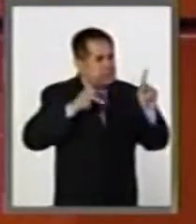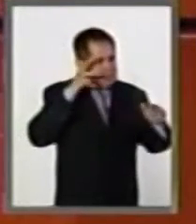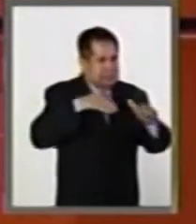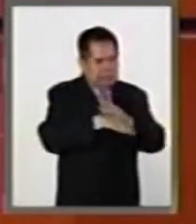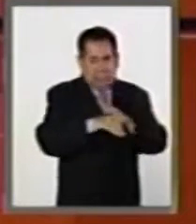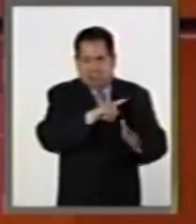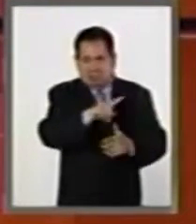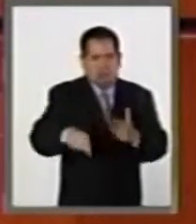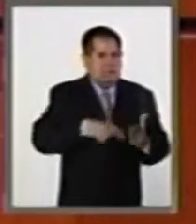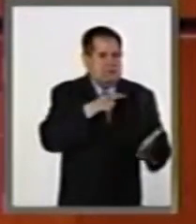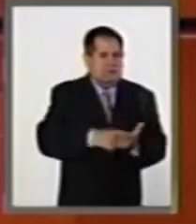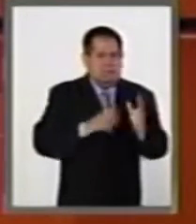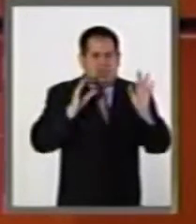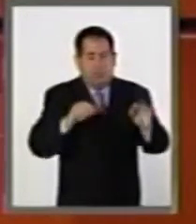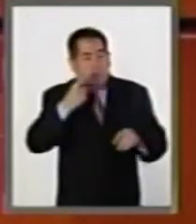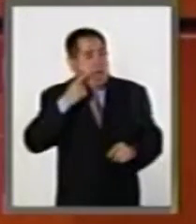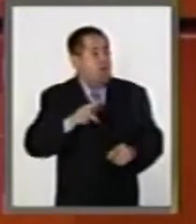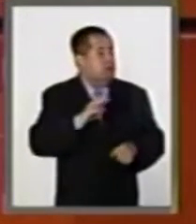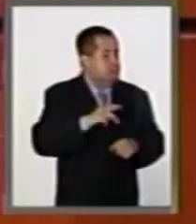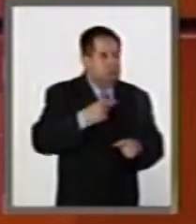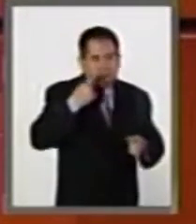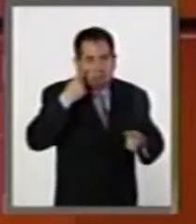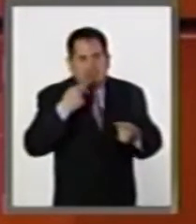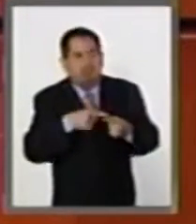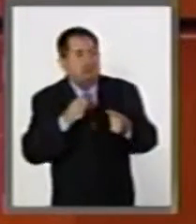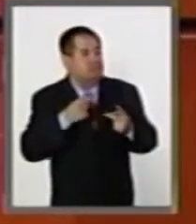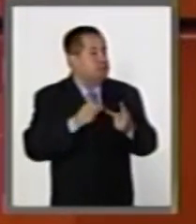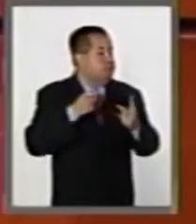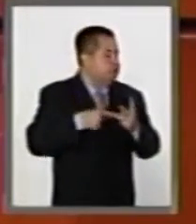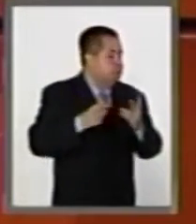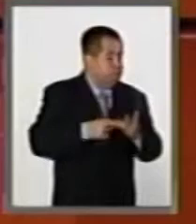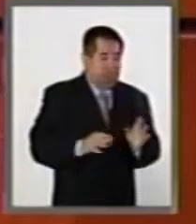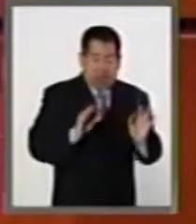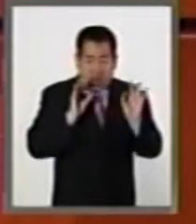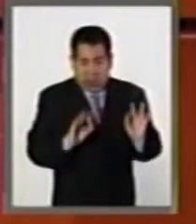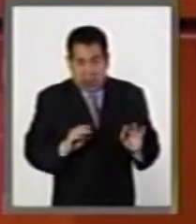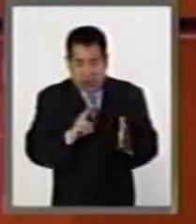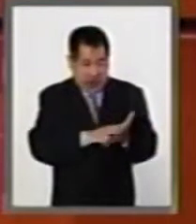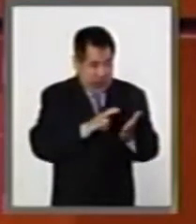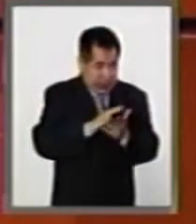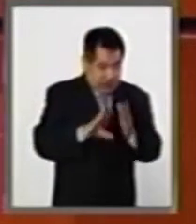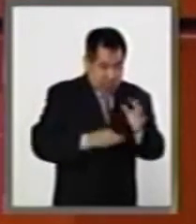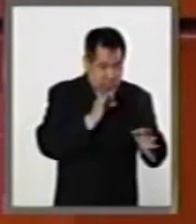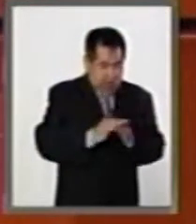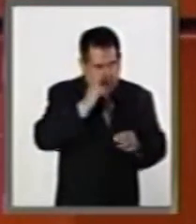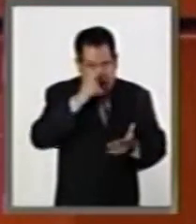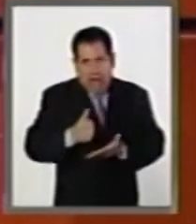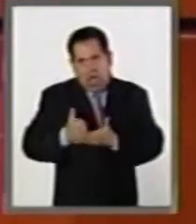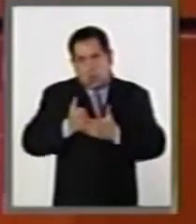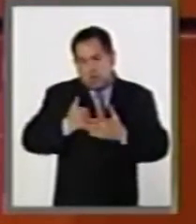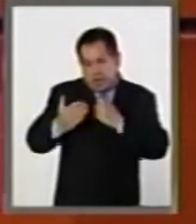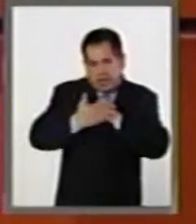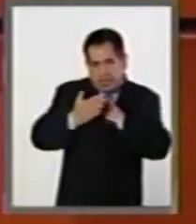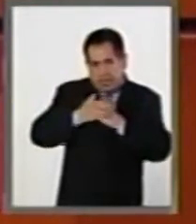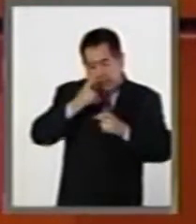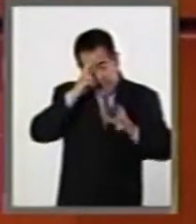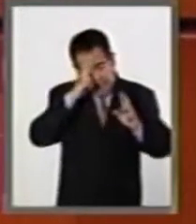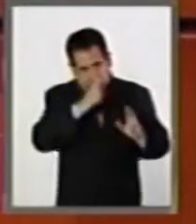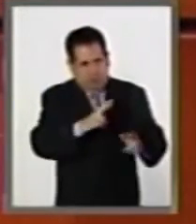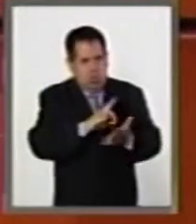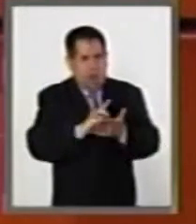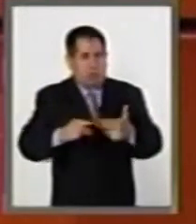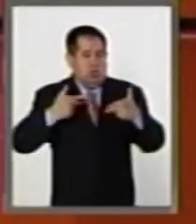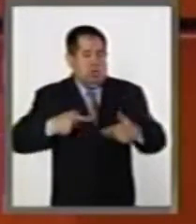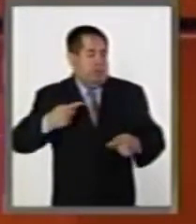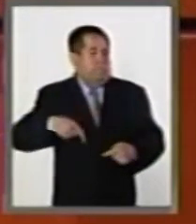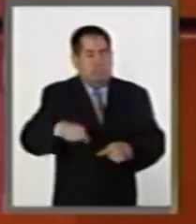privación de libertad a fin de poder constatar las condiciones de internamiento y coadyuvar en la vigencia y el respeto a los derechos de